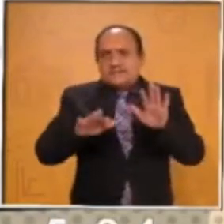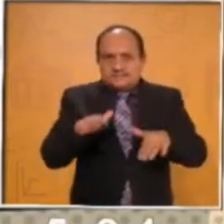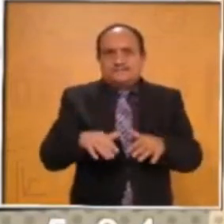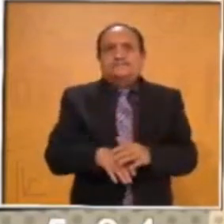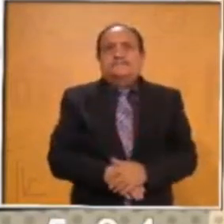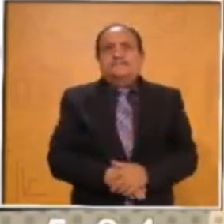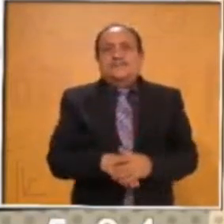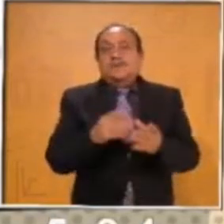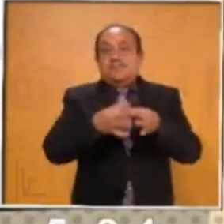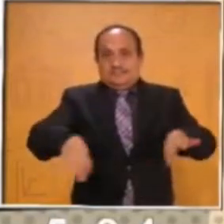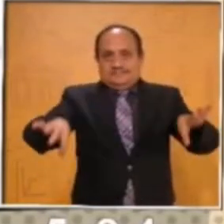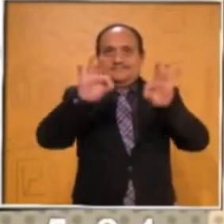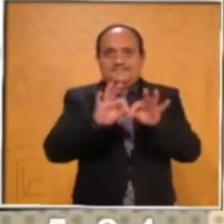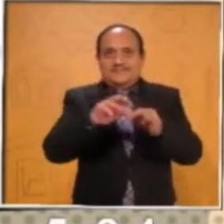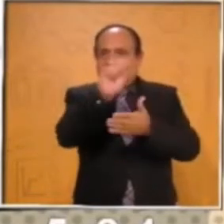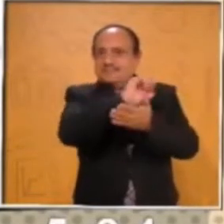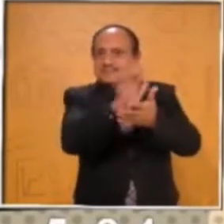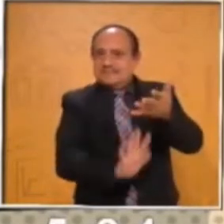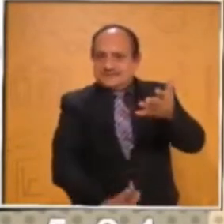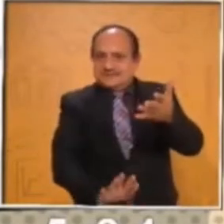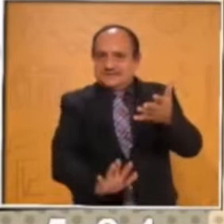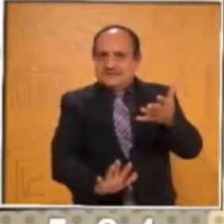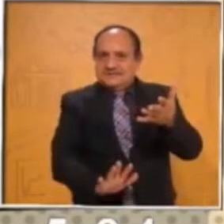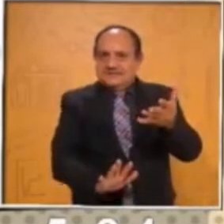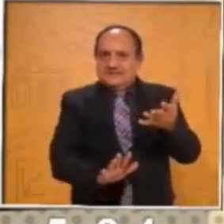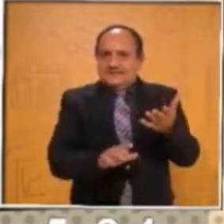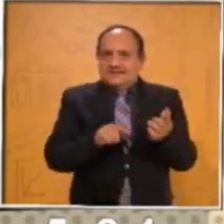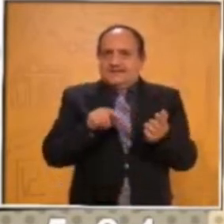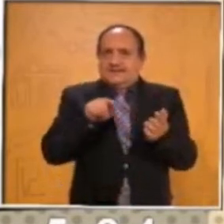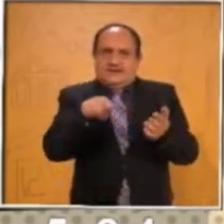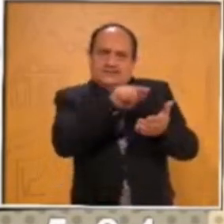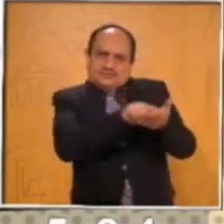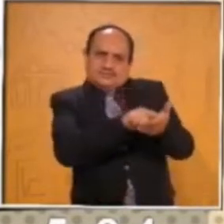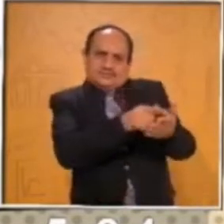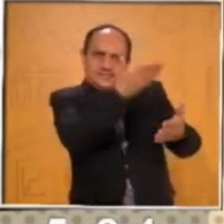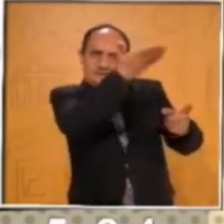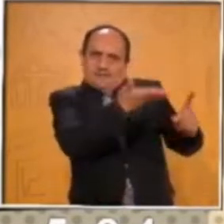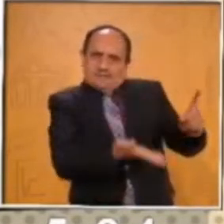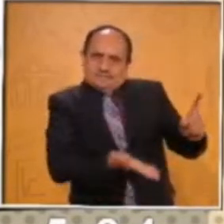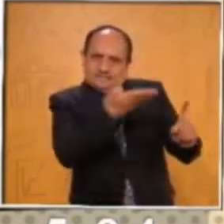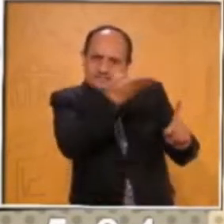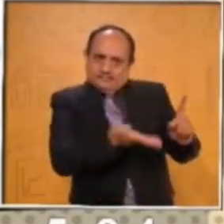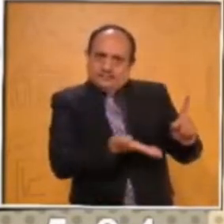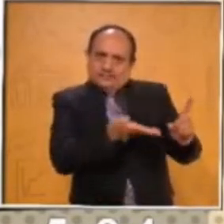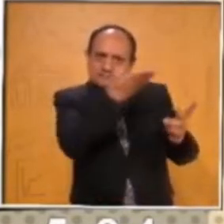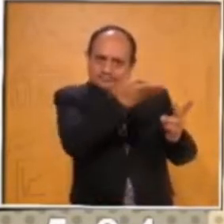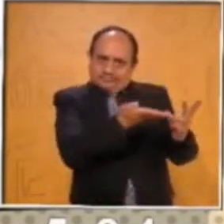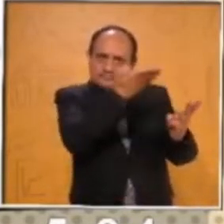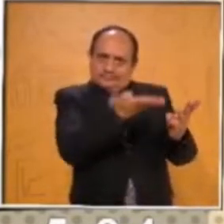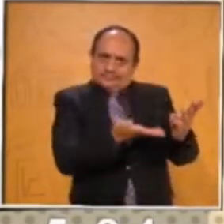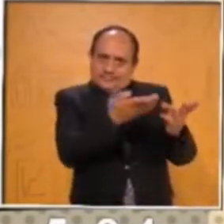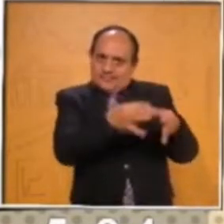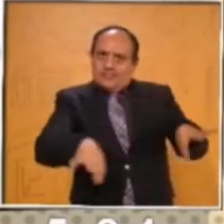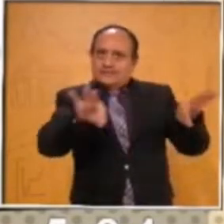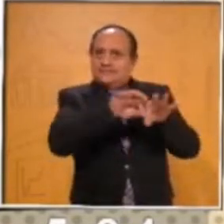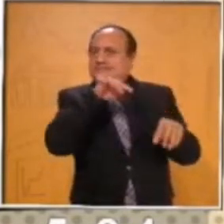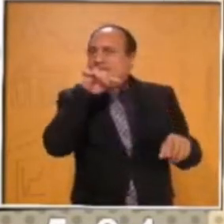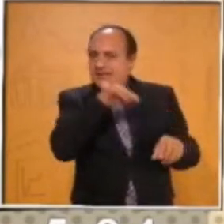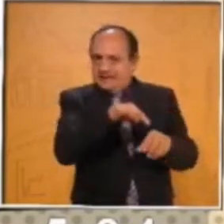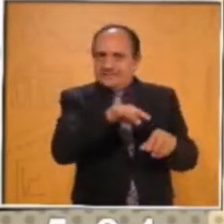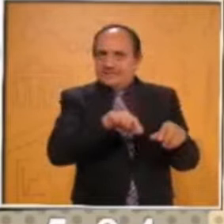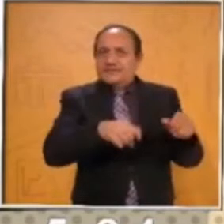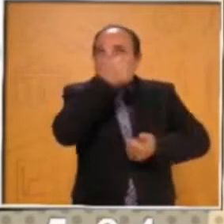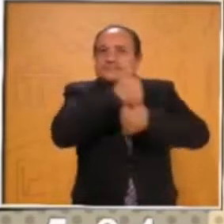Y lo más importante de nuestra narración, los que les van a dar vida a esa narración, que son los personajes, que son los protagonistas de la acción. Unos